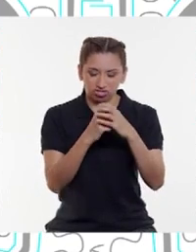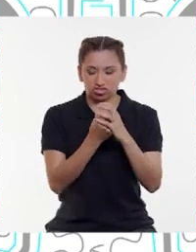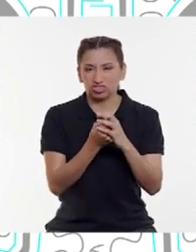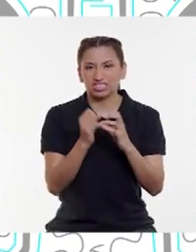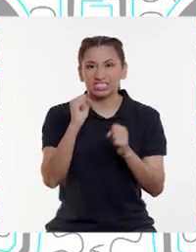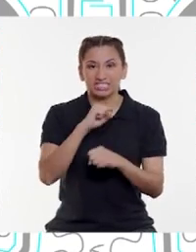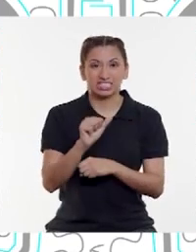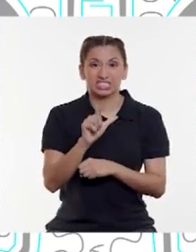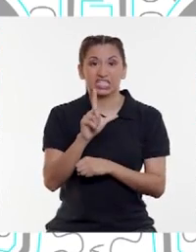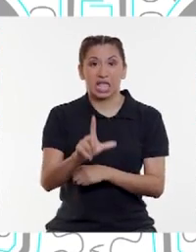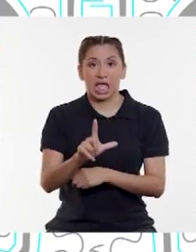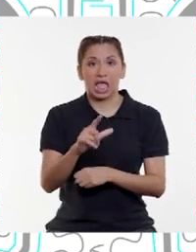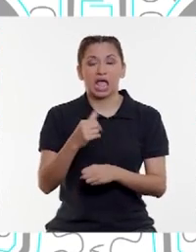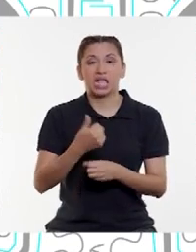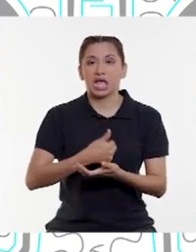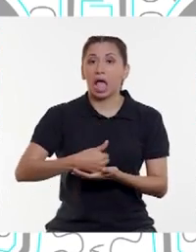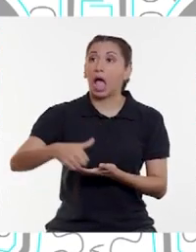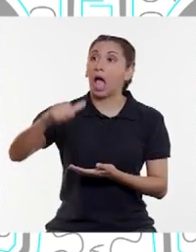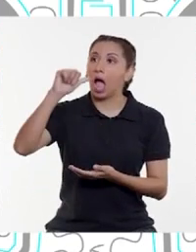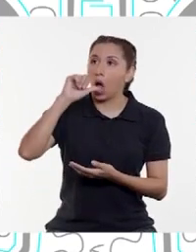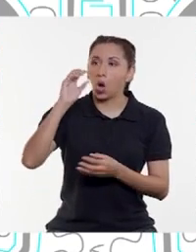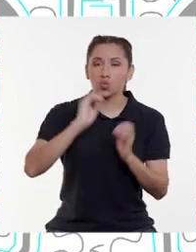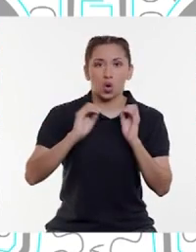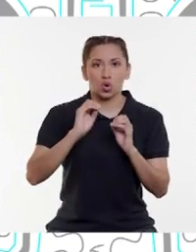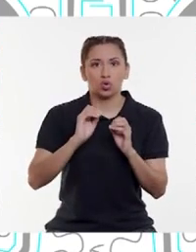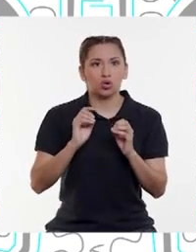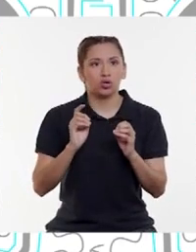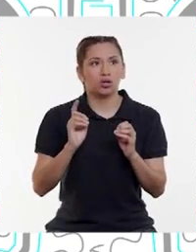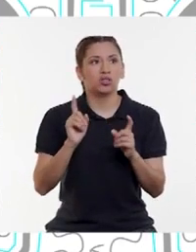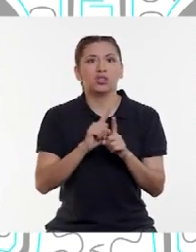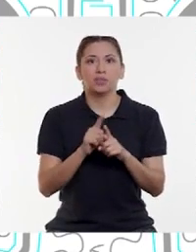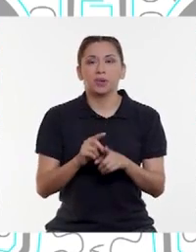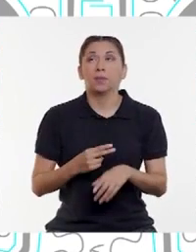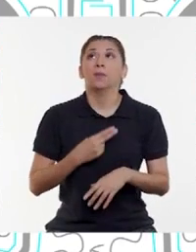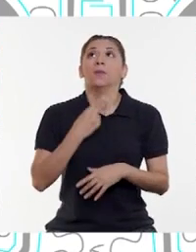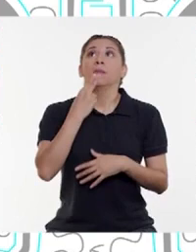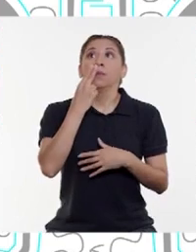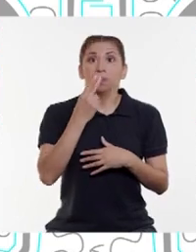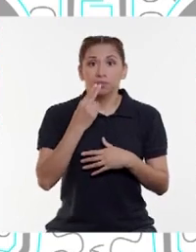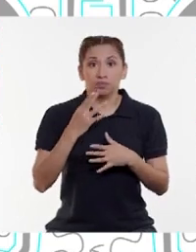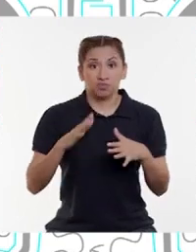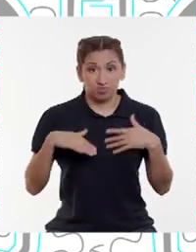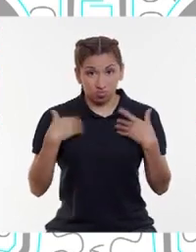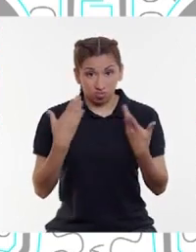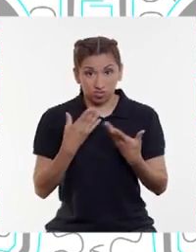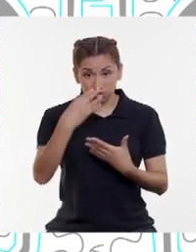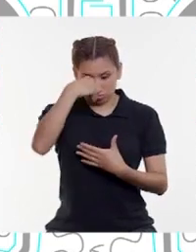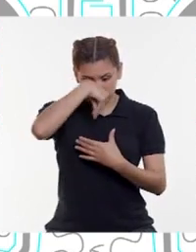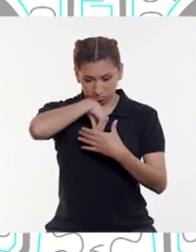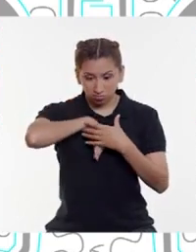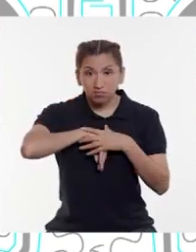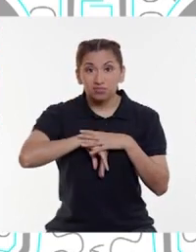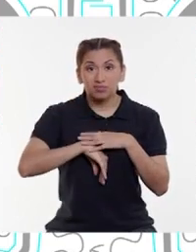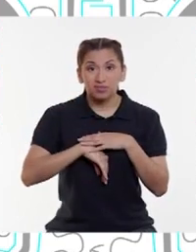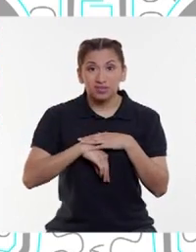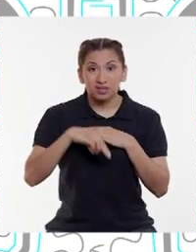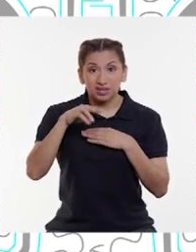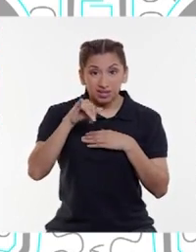mariscos, sal, al tomar agua o incluso al respirar, ¿podríamos